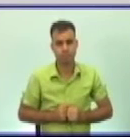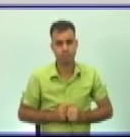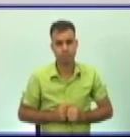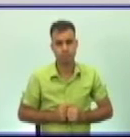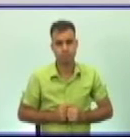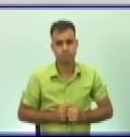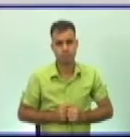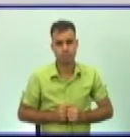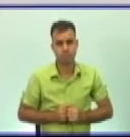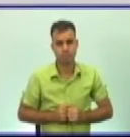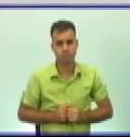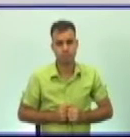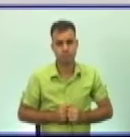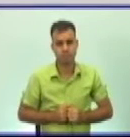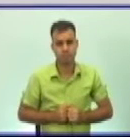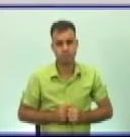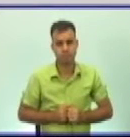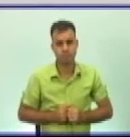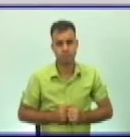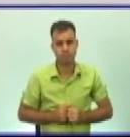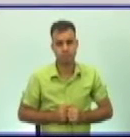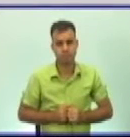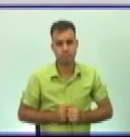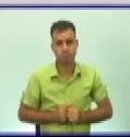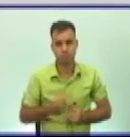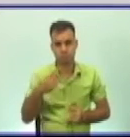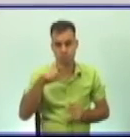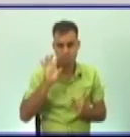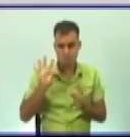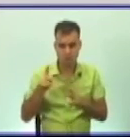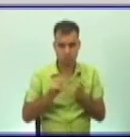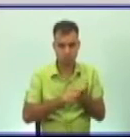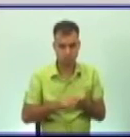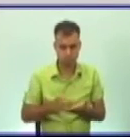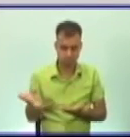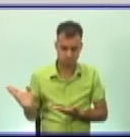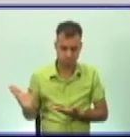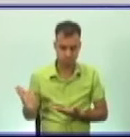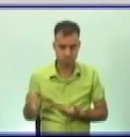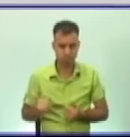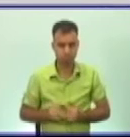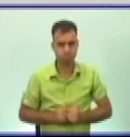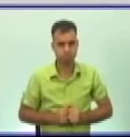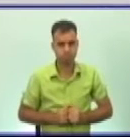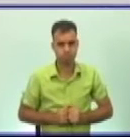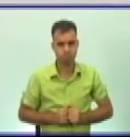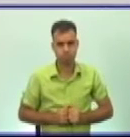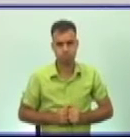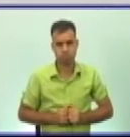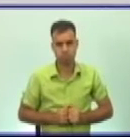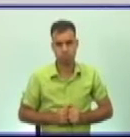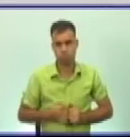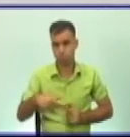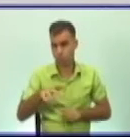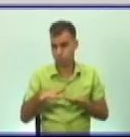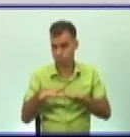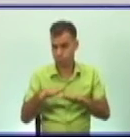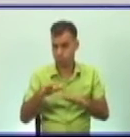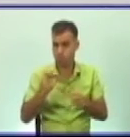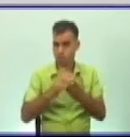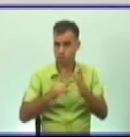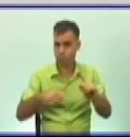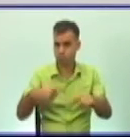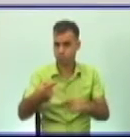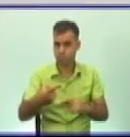las siguientes acciones. 1 minuto para que copien estas actividades que son las que quiero que tengan preparadas para el próximo encuentro.